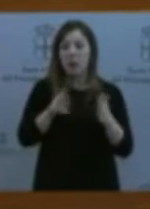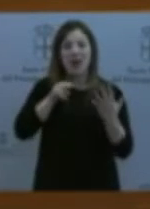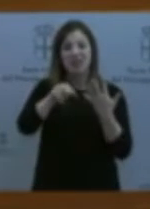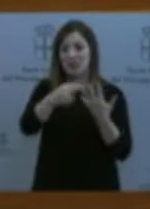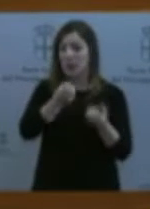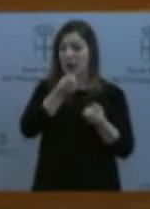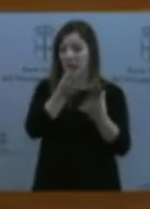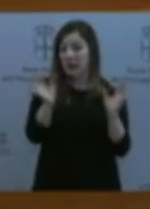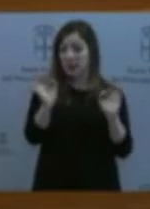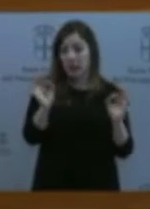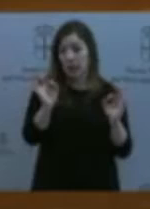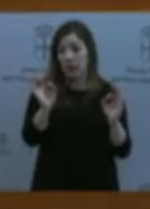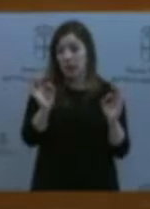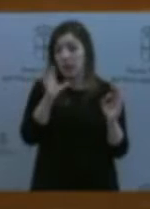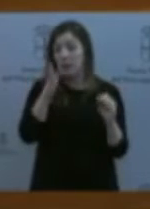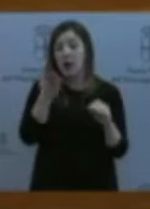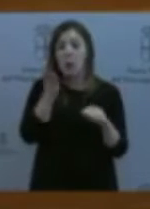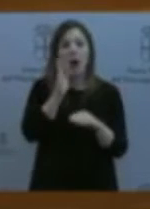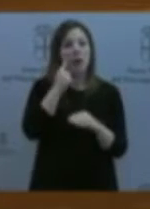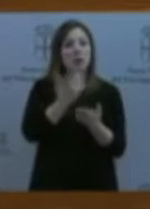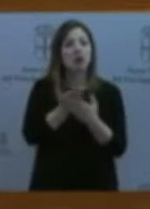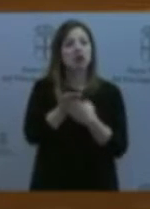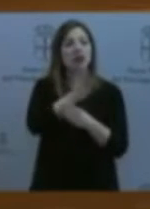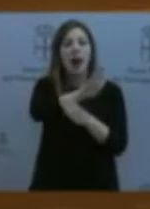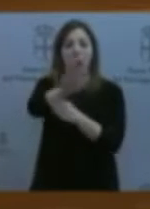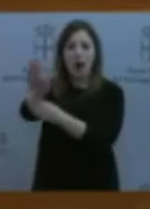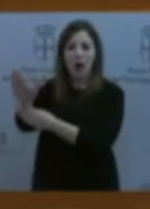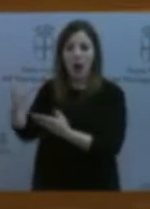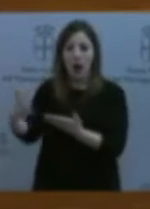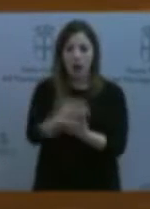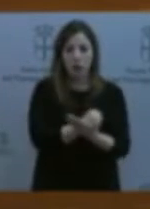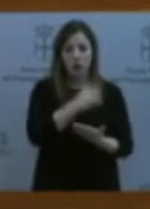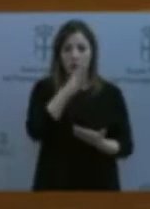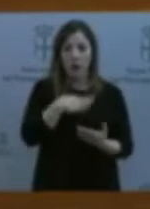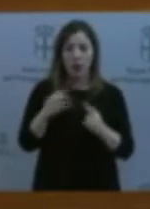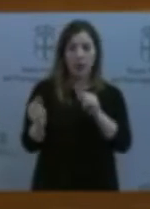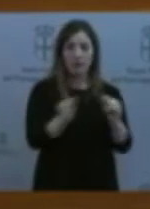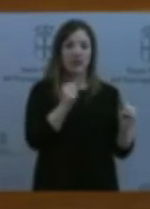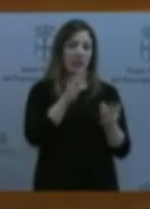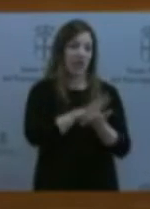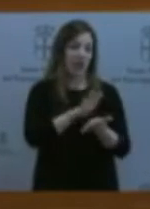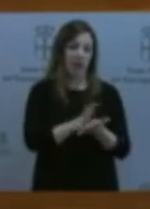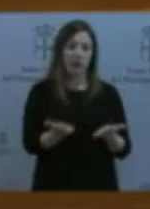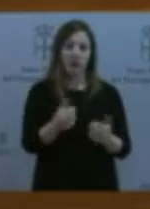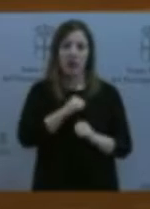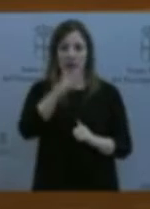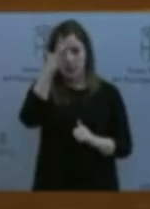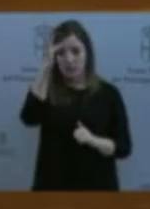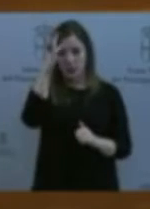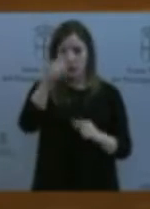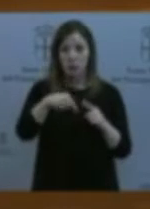mundo ya, para que se pueda debatir tranquilamente. Así que esperamos que la próxima comisión, que es este martes que